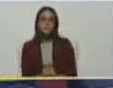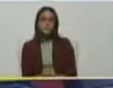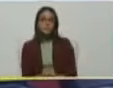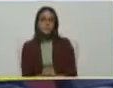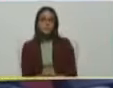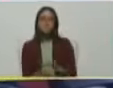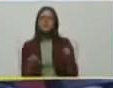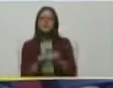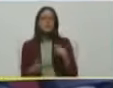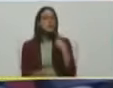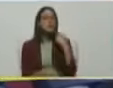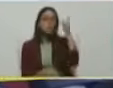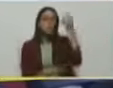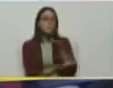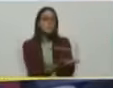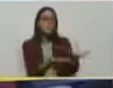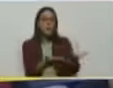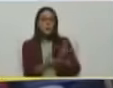como les digo al pueblo,